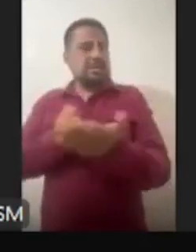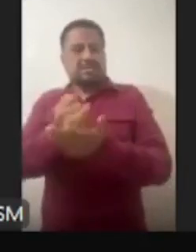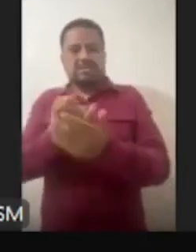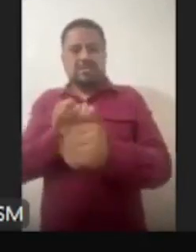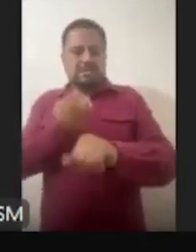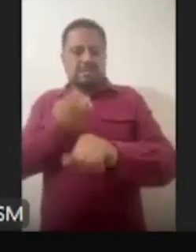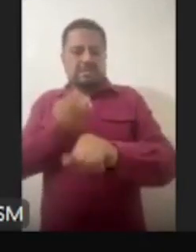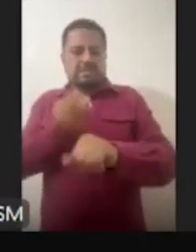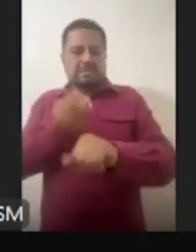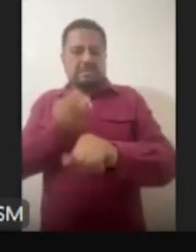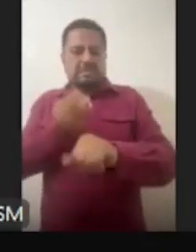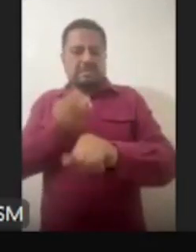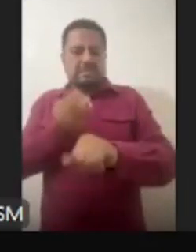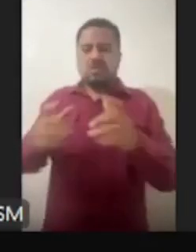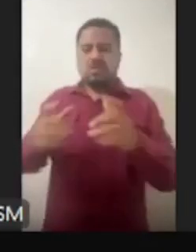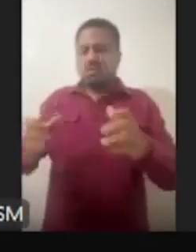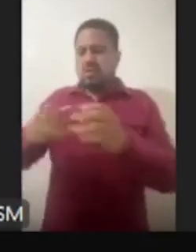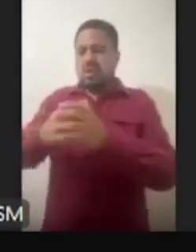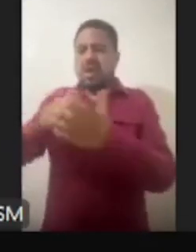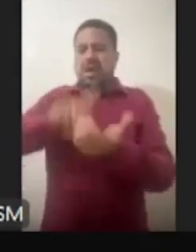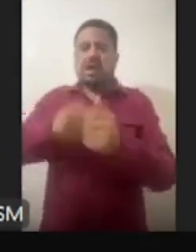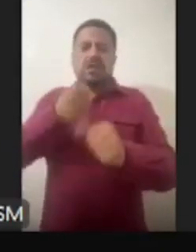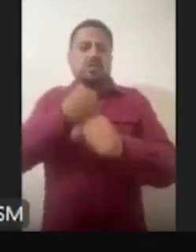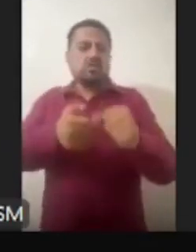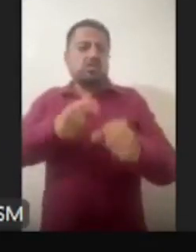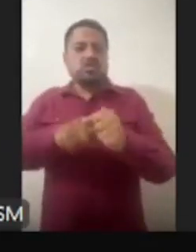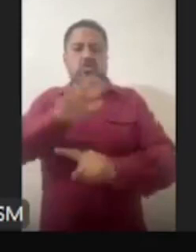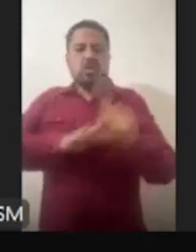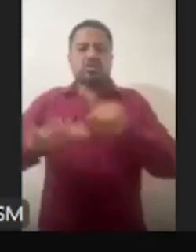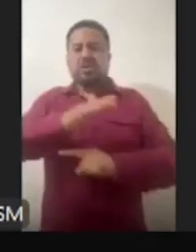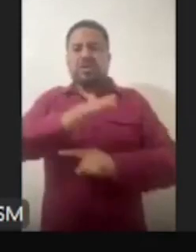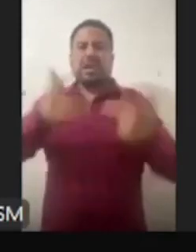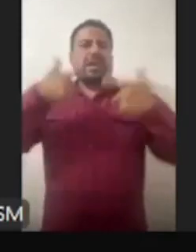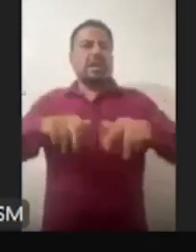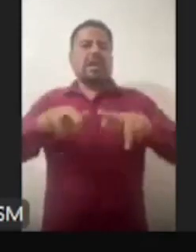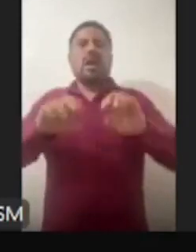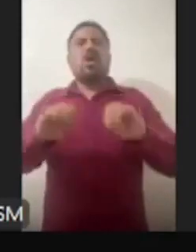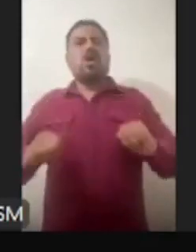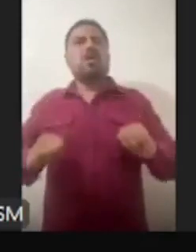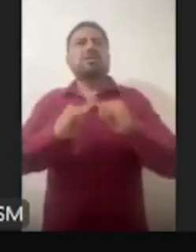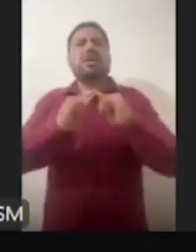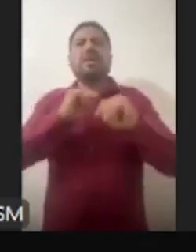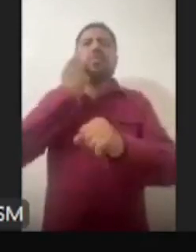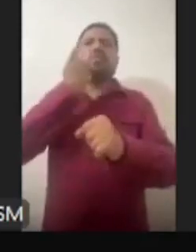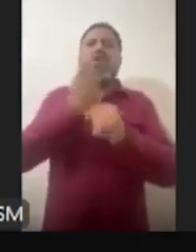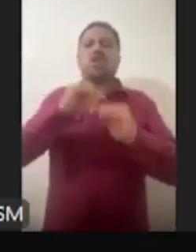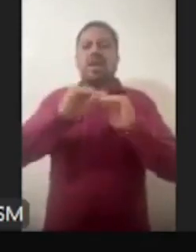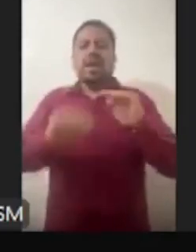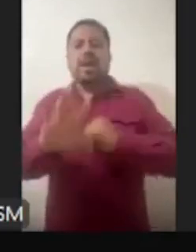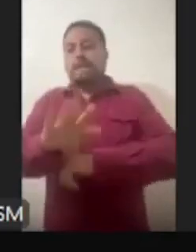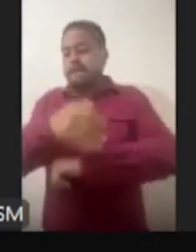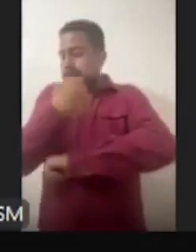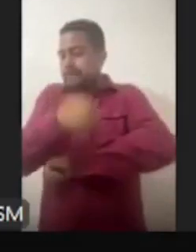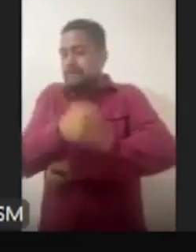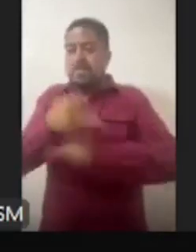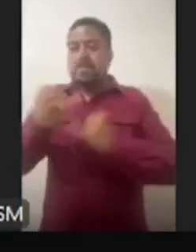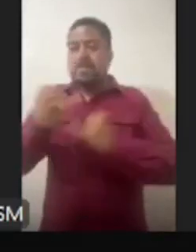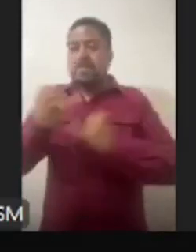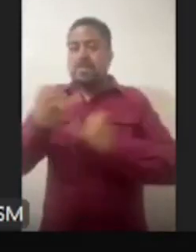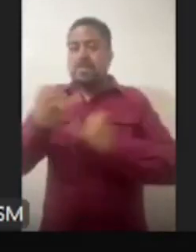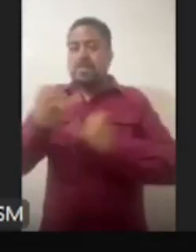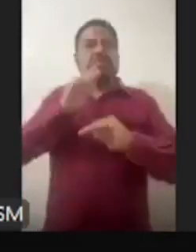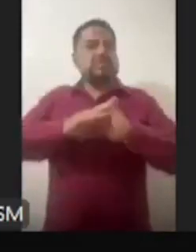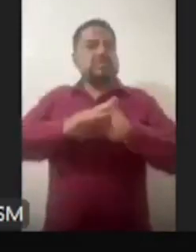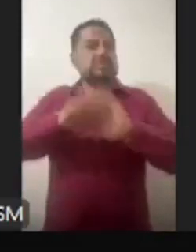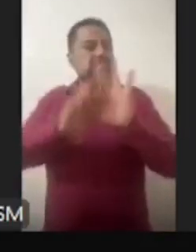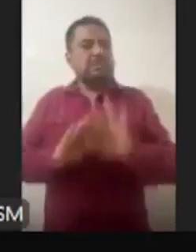quienes forman parte de sectores sociales subrepresentados o en situación de vulnerabilidad, mientras que la paridad de género es un principio rector permanente